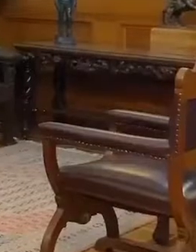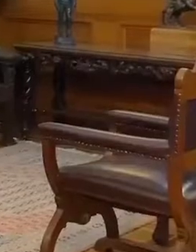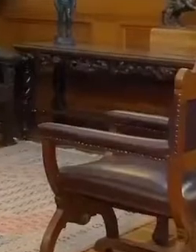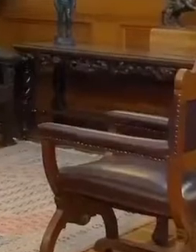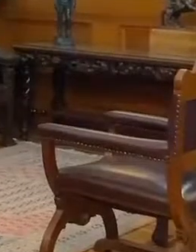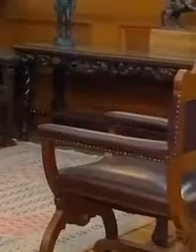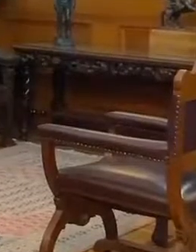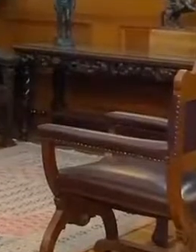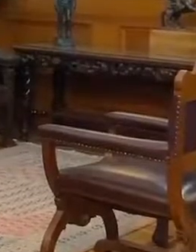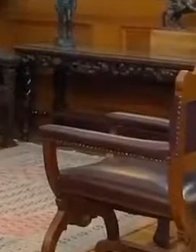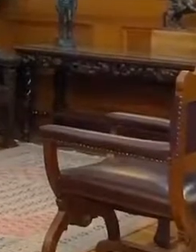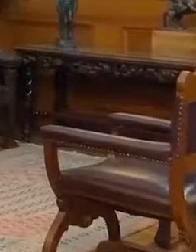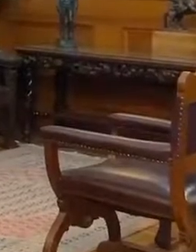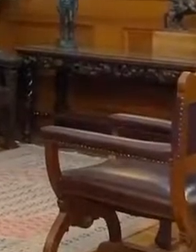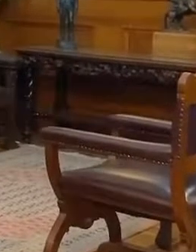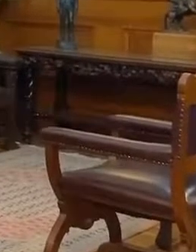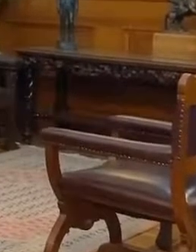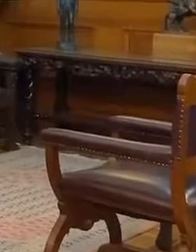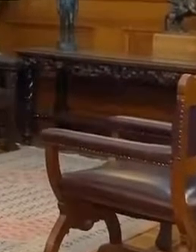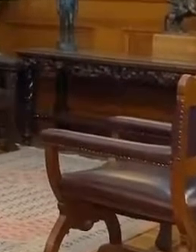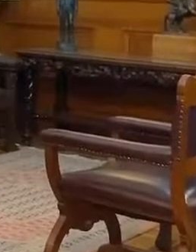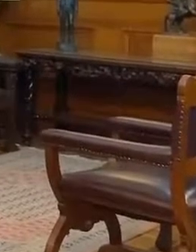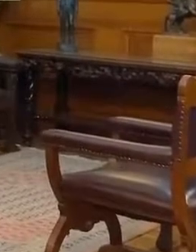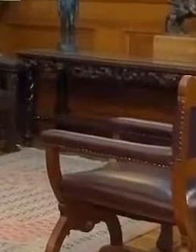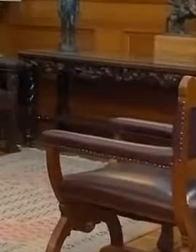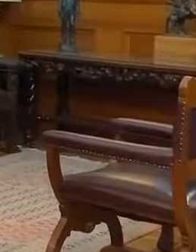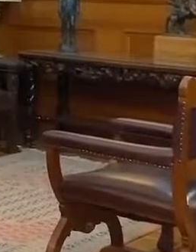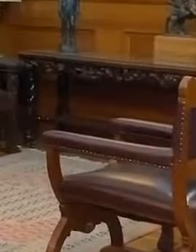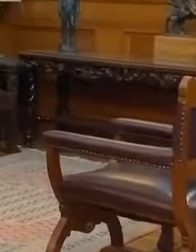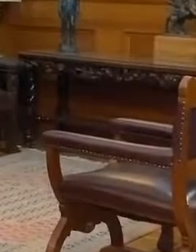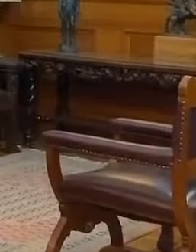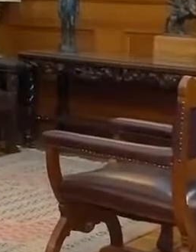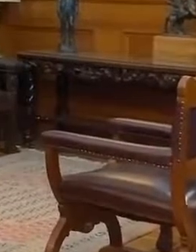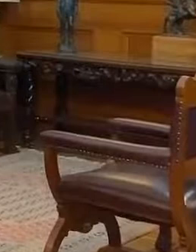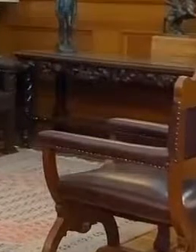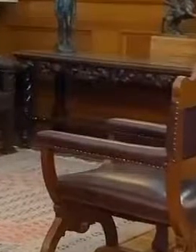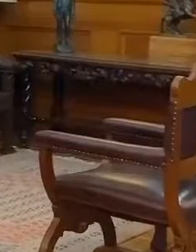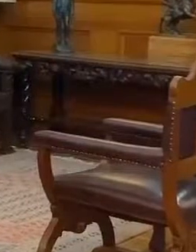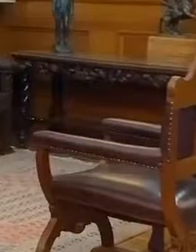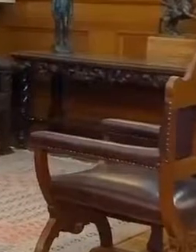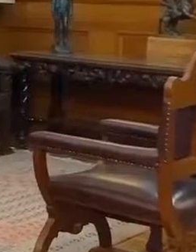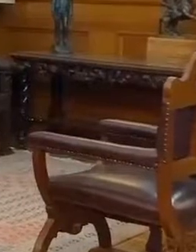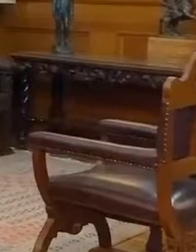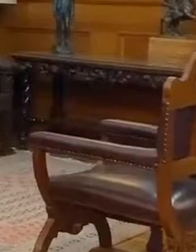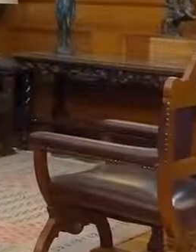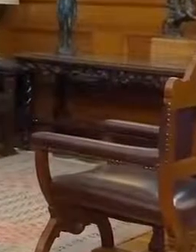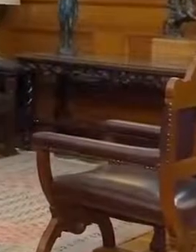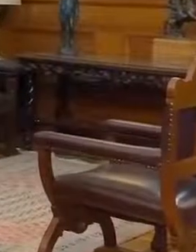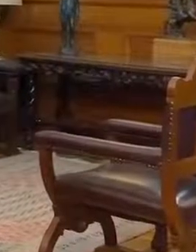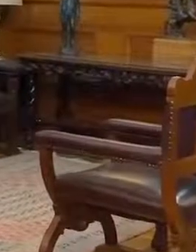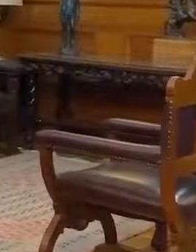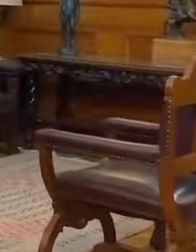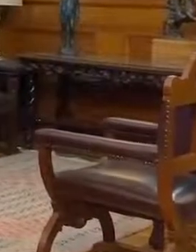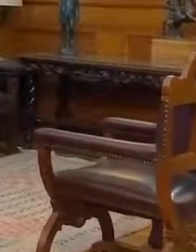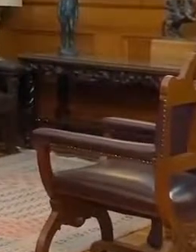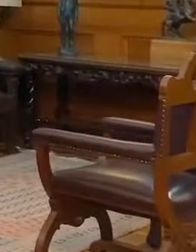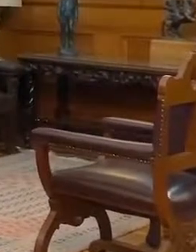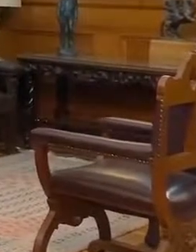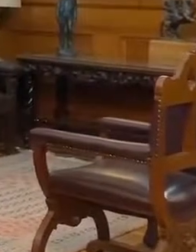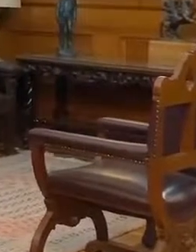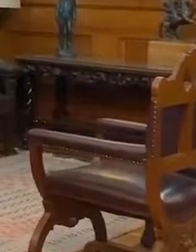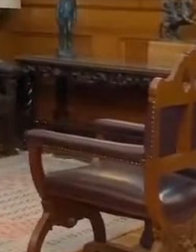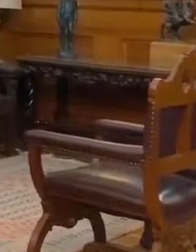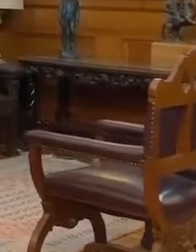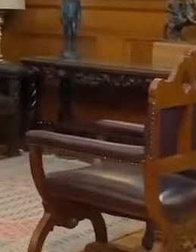mucha confianza de que vamos a salir adelante. Yo soy optimista en todo sentido.